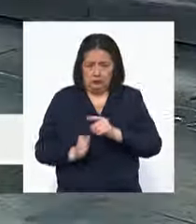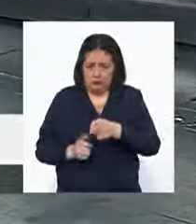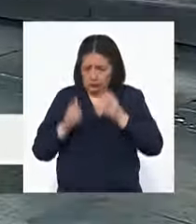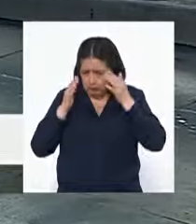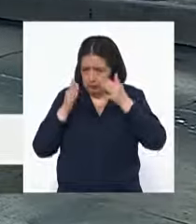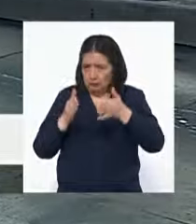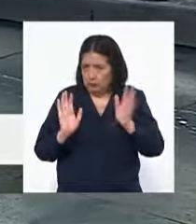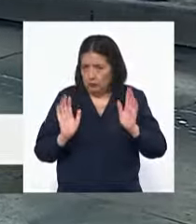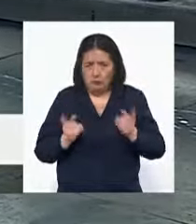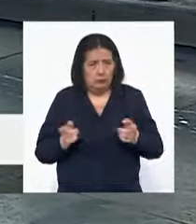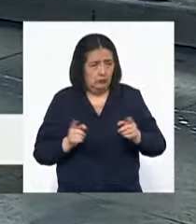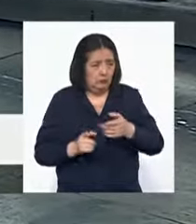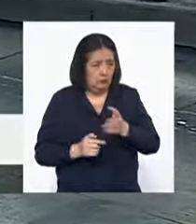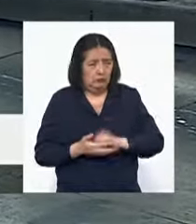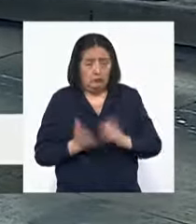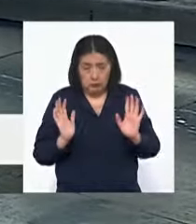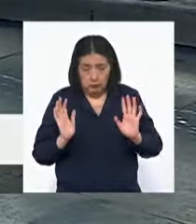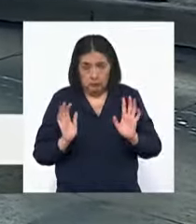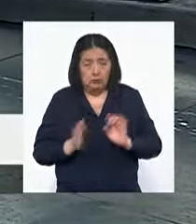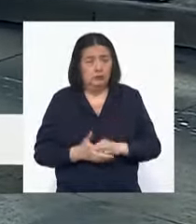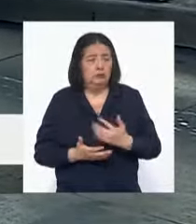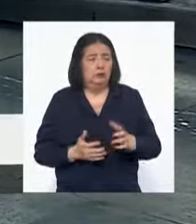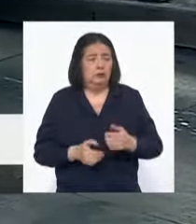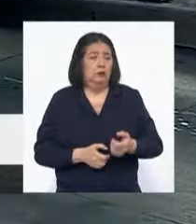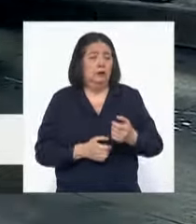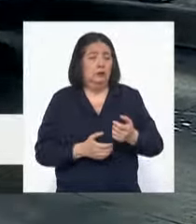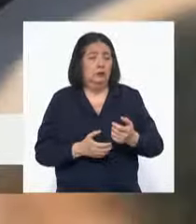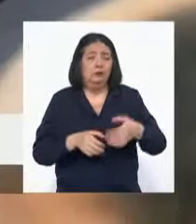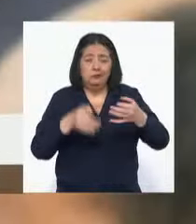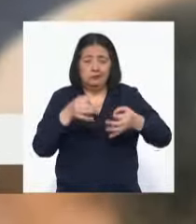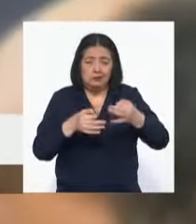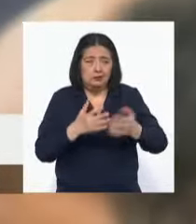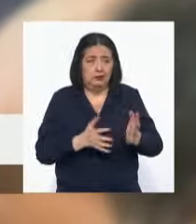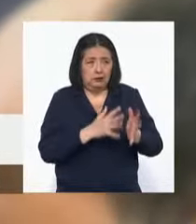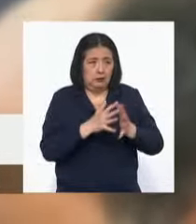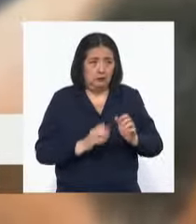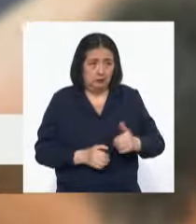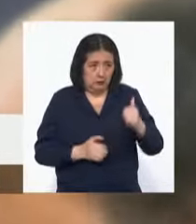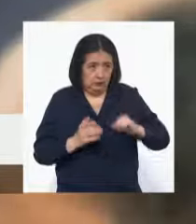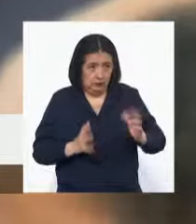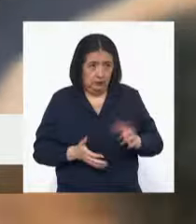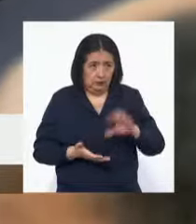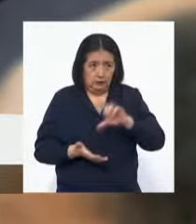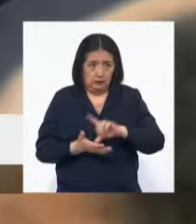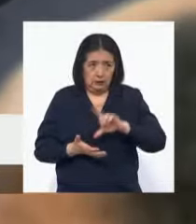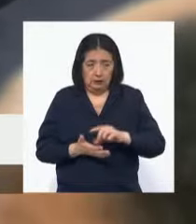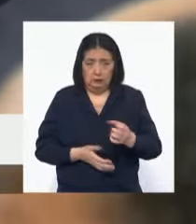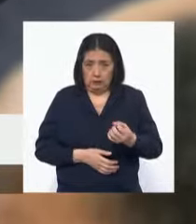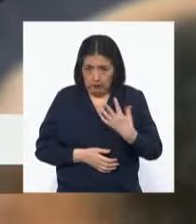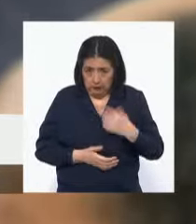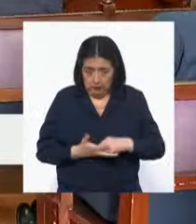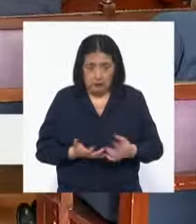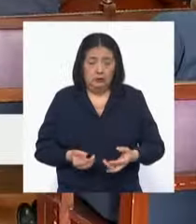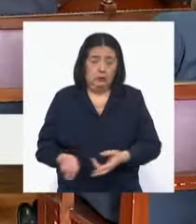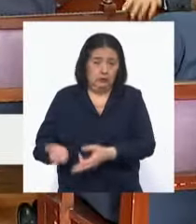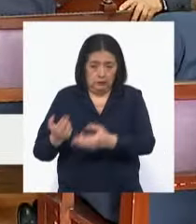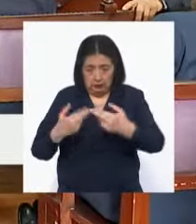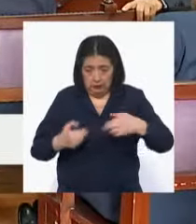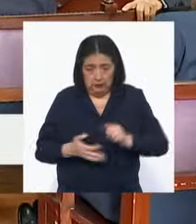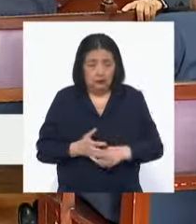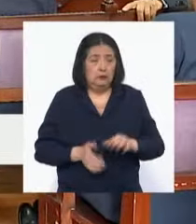aboque al tema toda vez que el asunto se ventila en un arbitraje en Estados Unidos. En tanto, el alcalde de Lima remarcó que de devolverse el peaje a